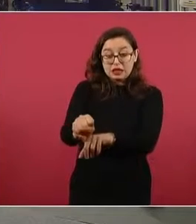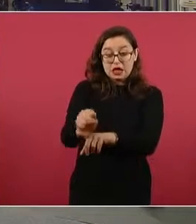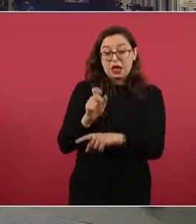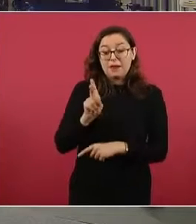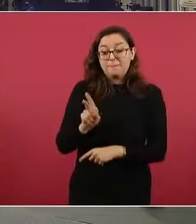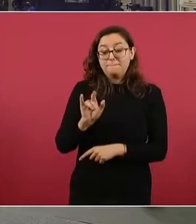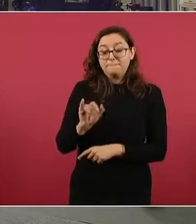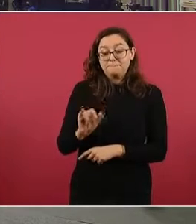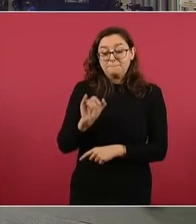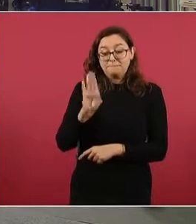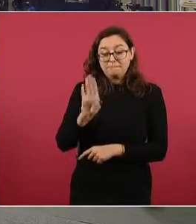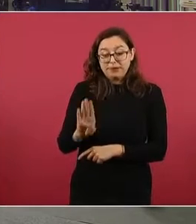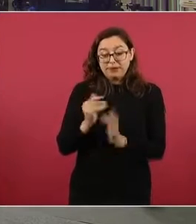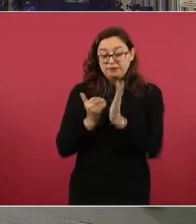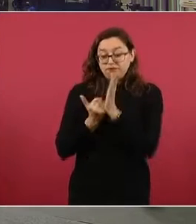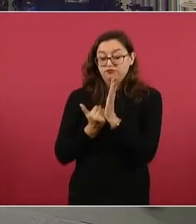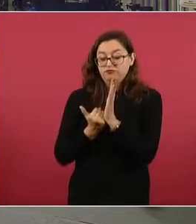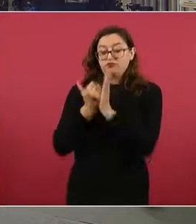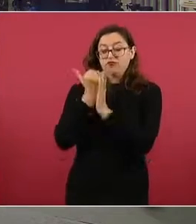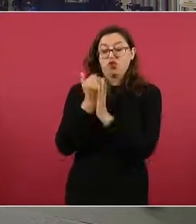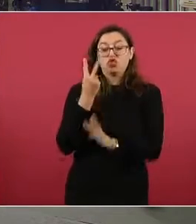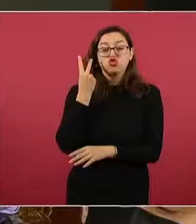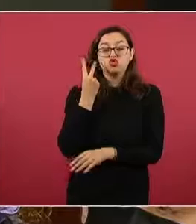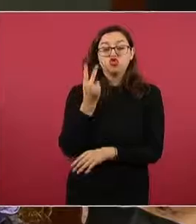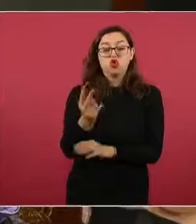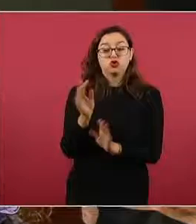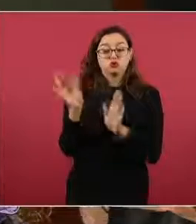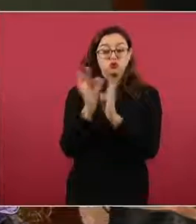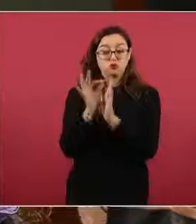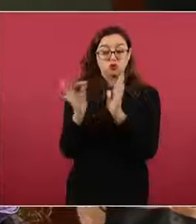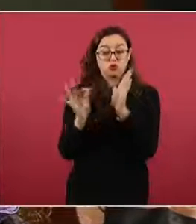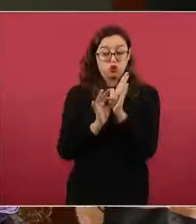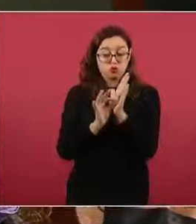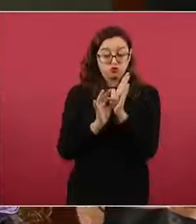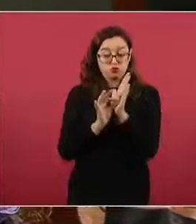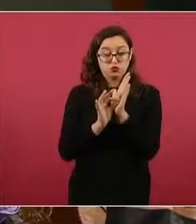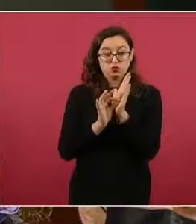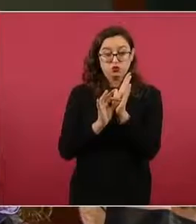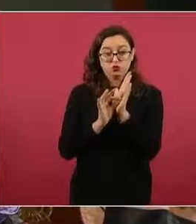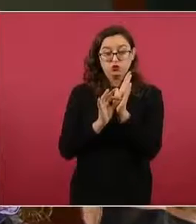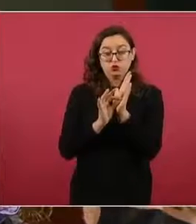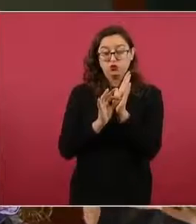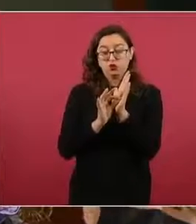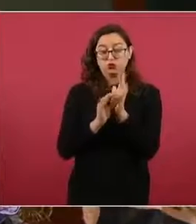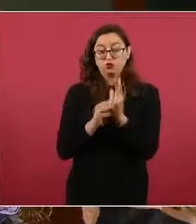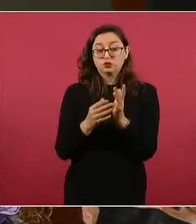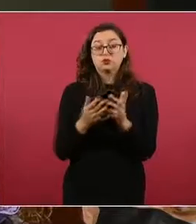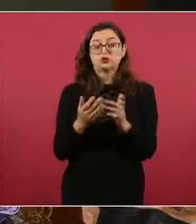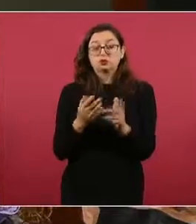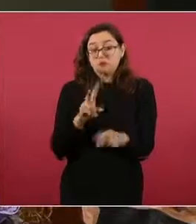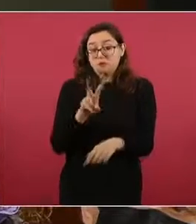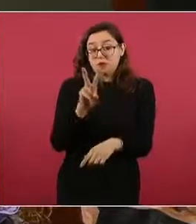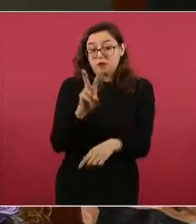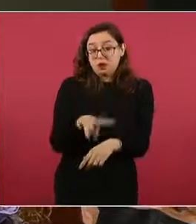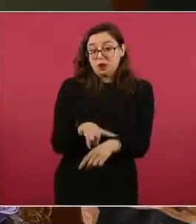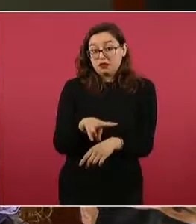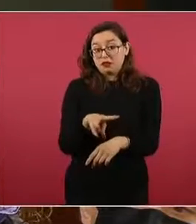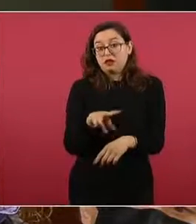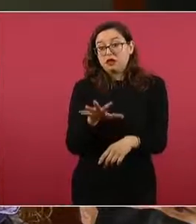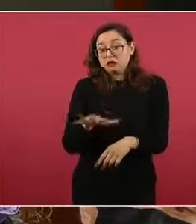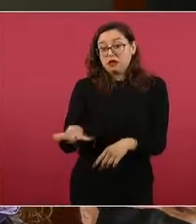por cuajar esta. Y ya muchas empresas ya se han reubicado en el